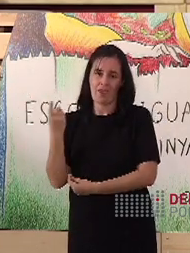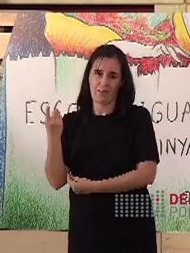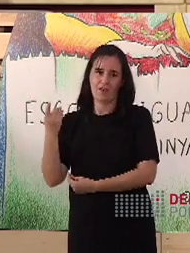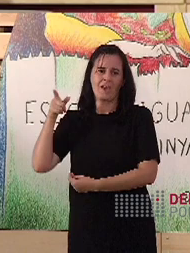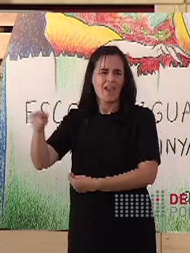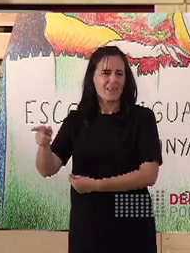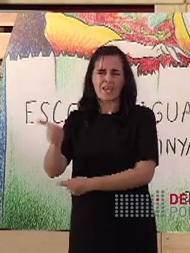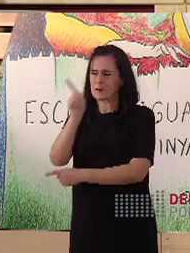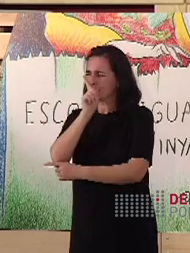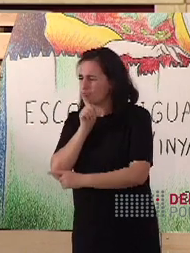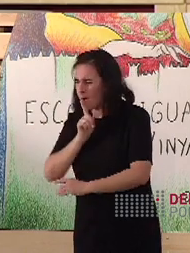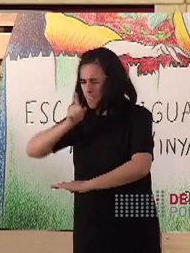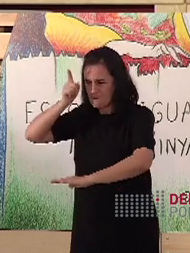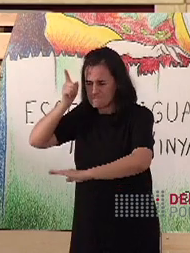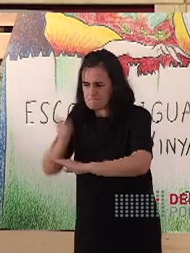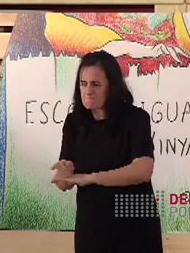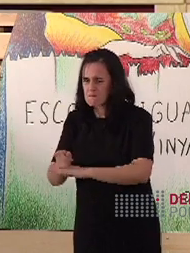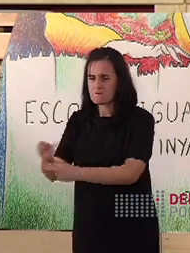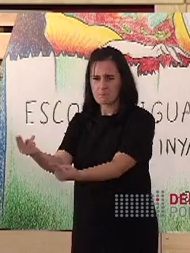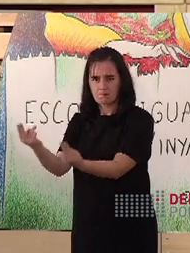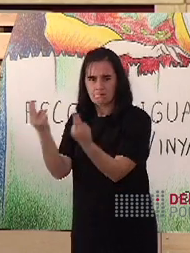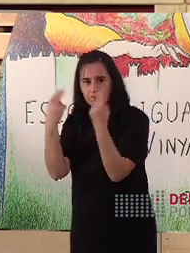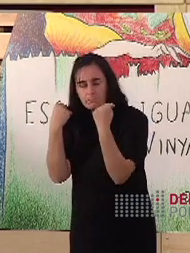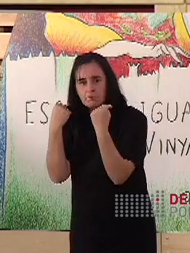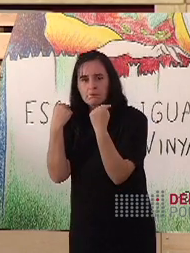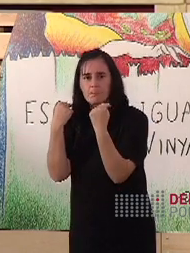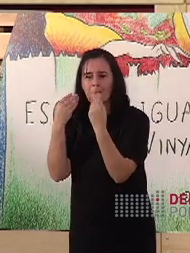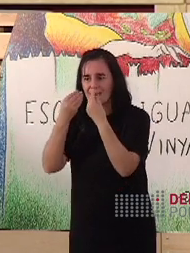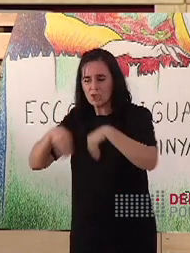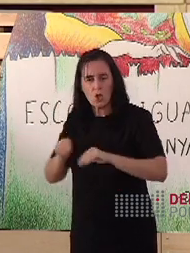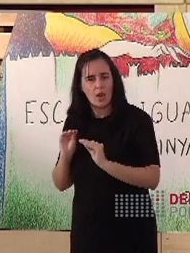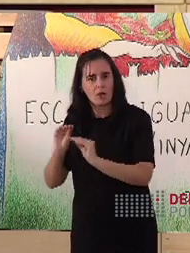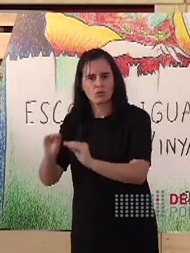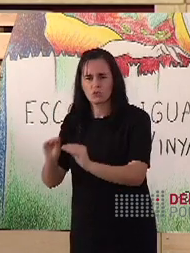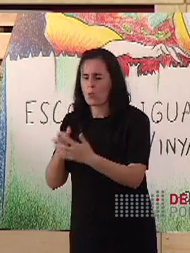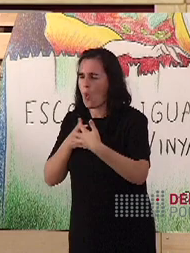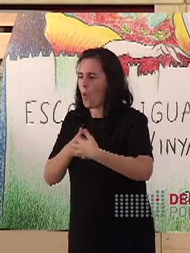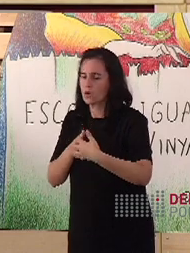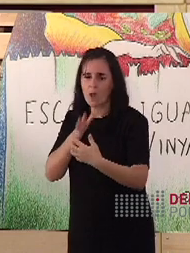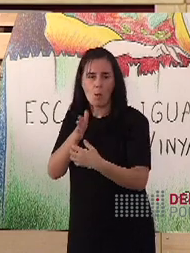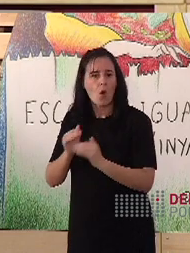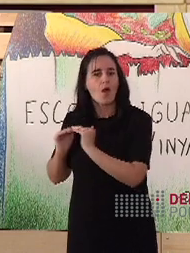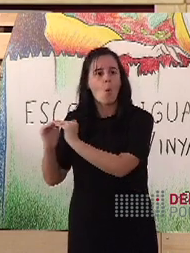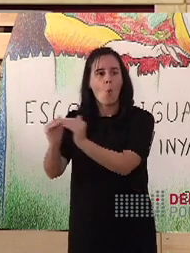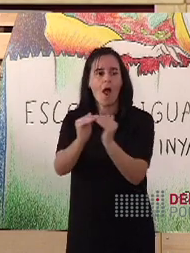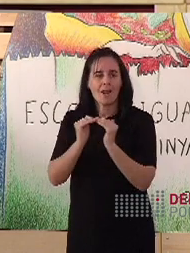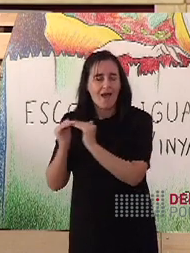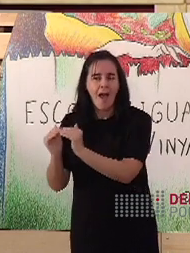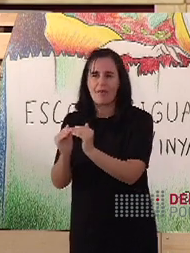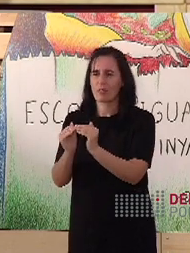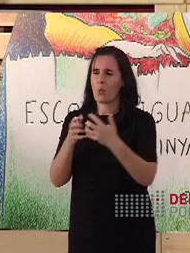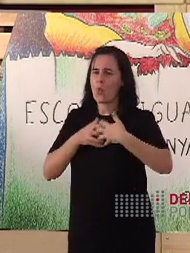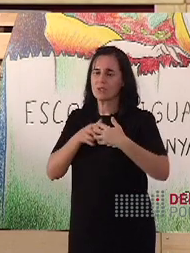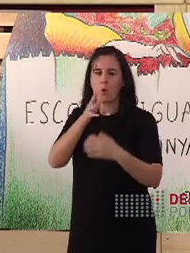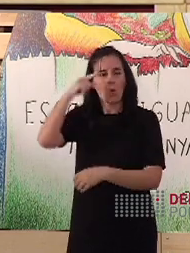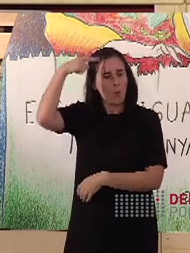vexada, mentida a súa maravillosa historia de loita pola igualdade, de cultura,